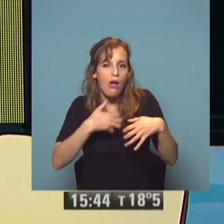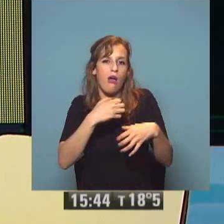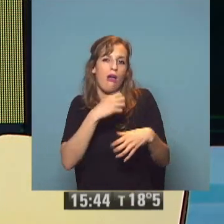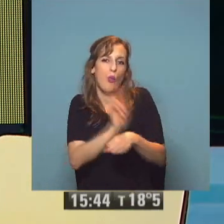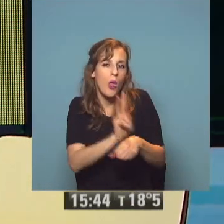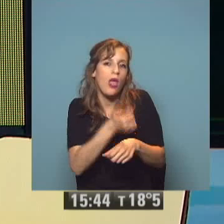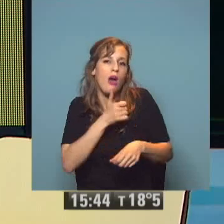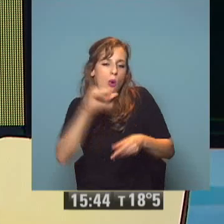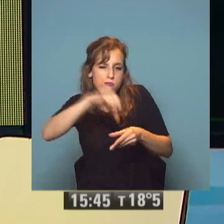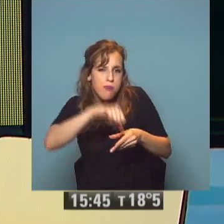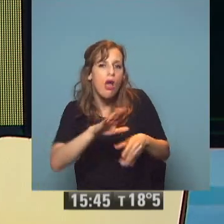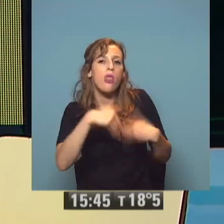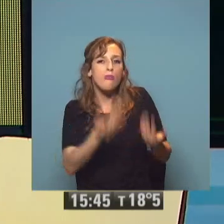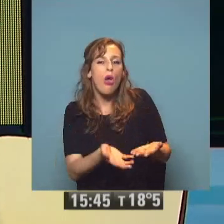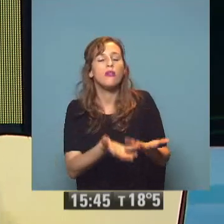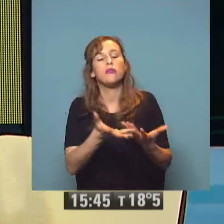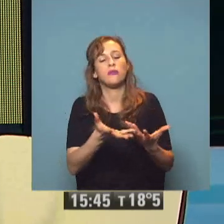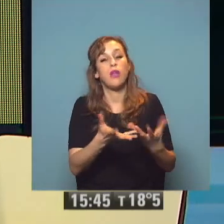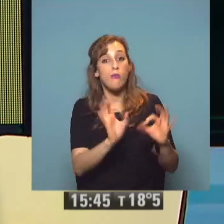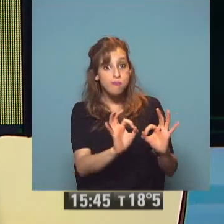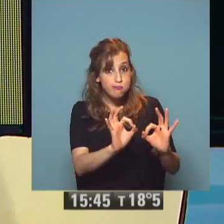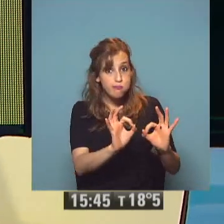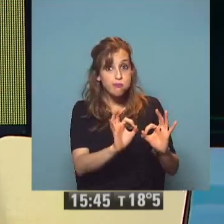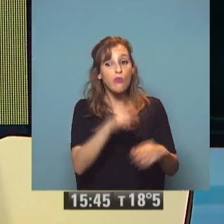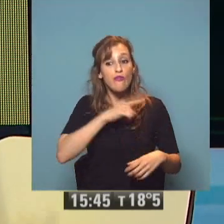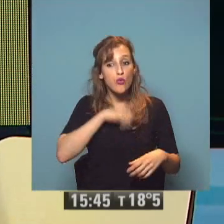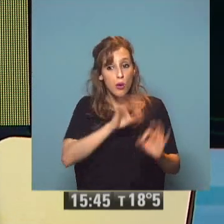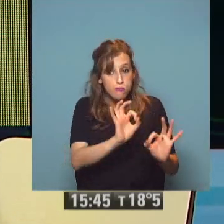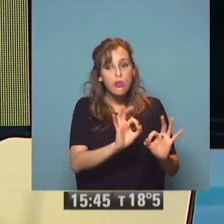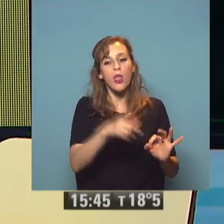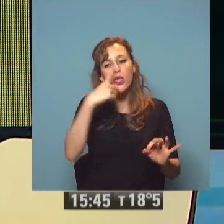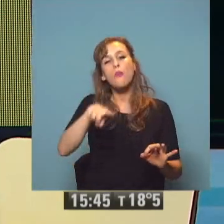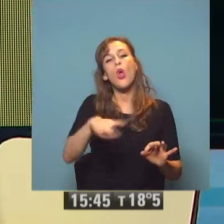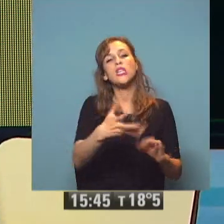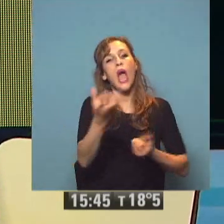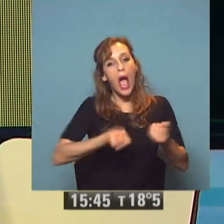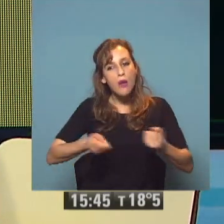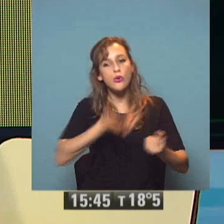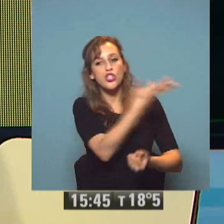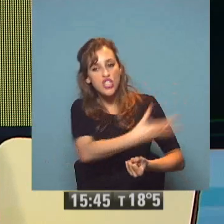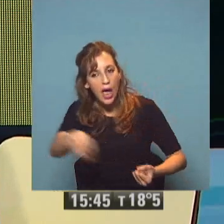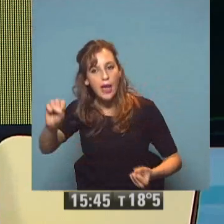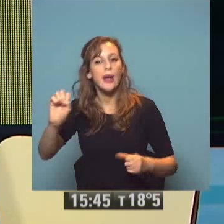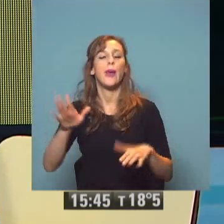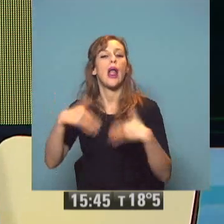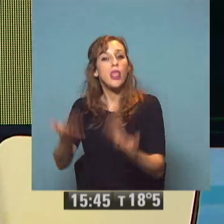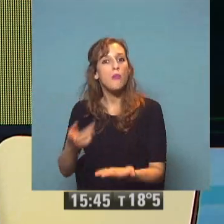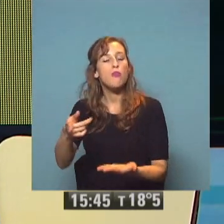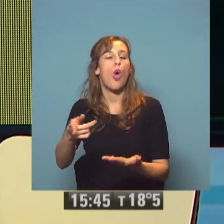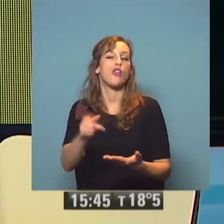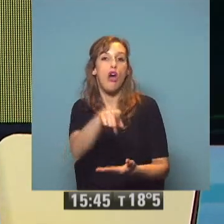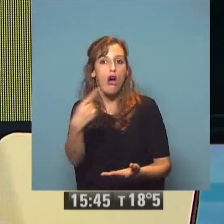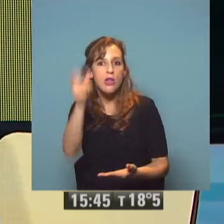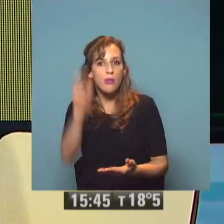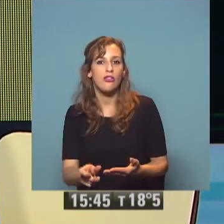en camiones, que había quienes la preparaban, después la mezcla con los ingredientes. Emi dijo que además, si yo usaba